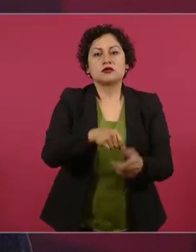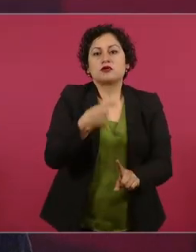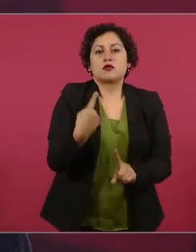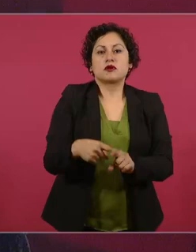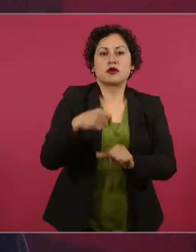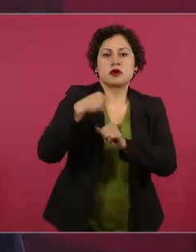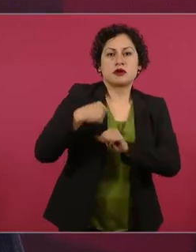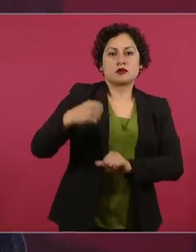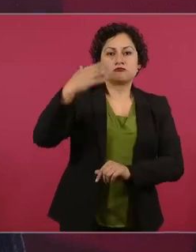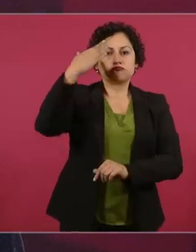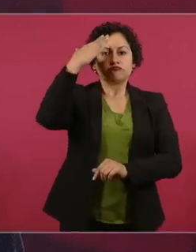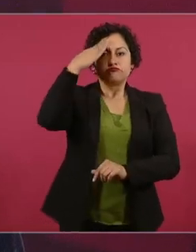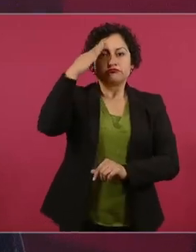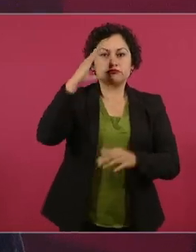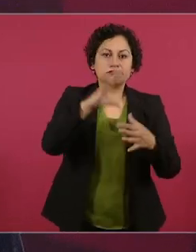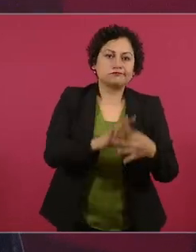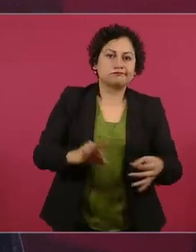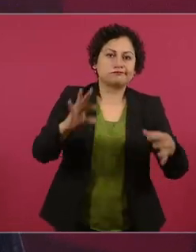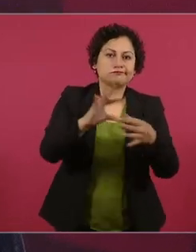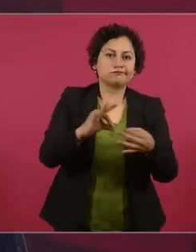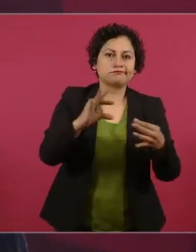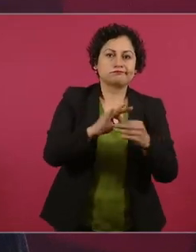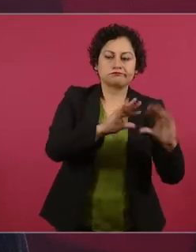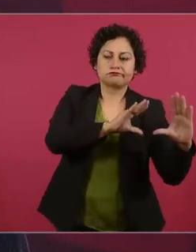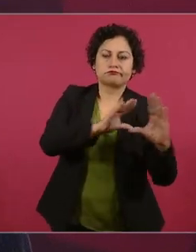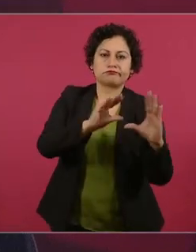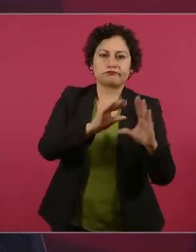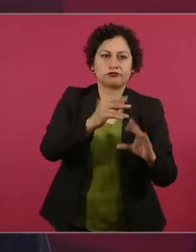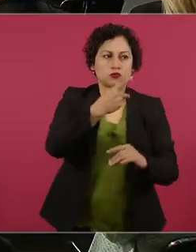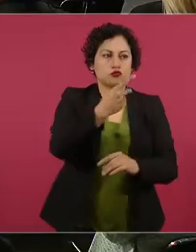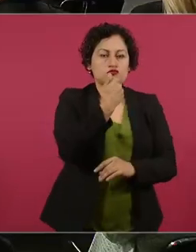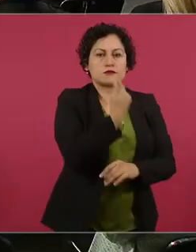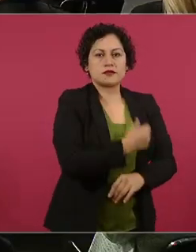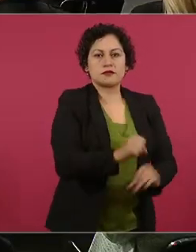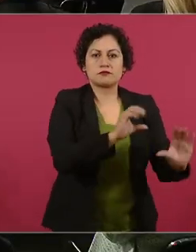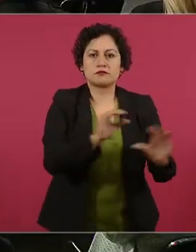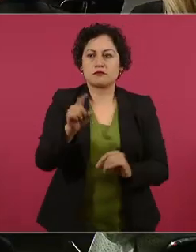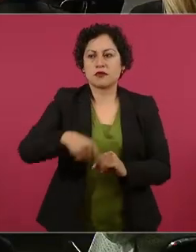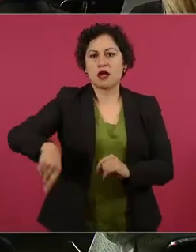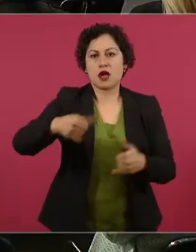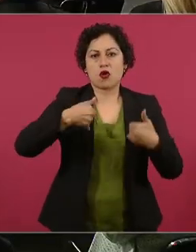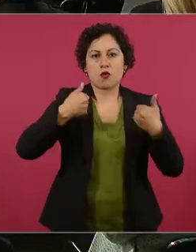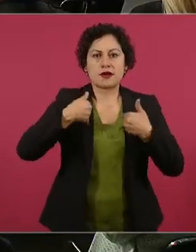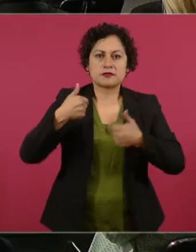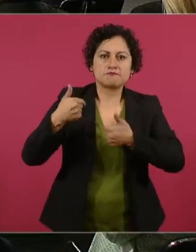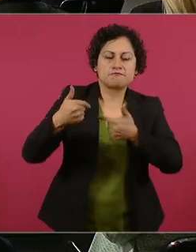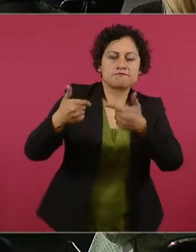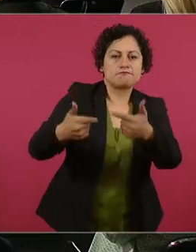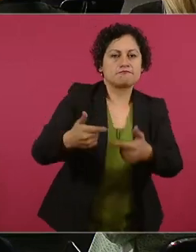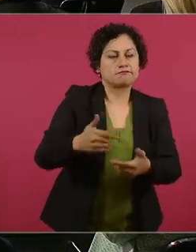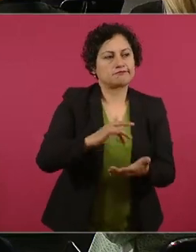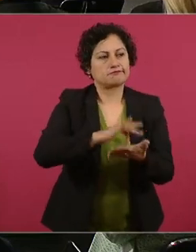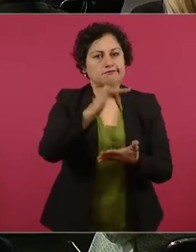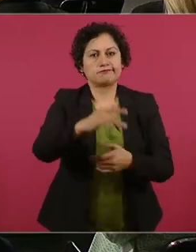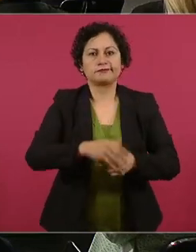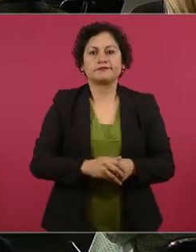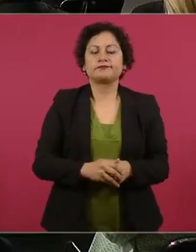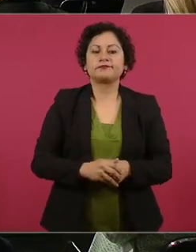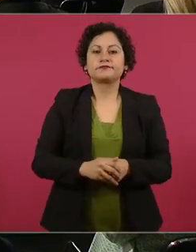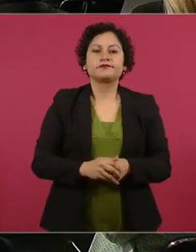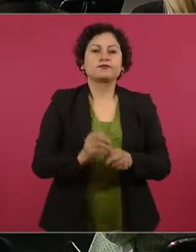talento y conocimientos a la próxima generación, a los jóvenes. En otros temas, señor presidente,